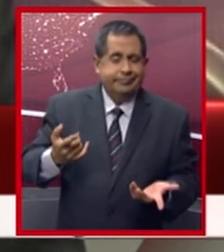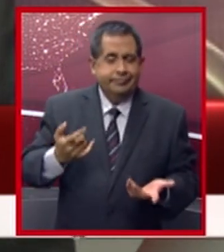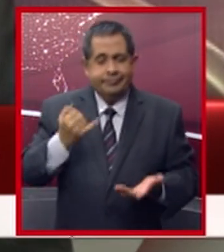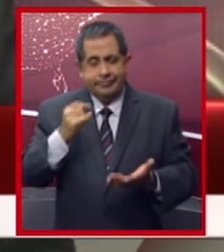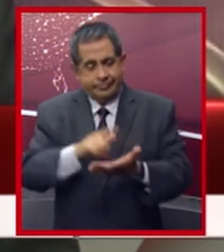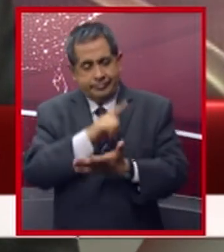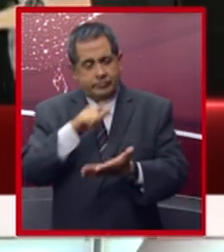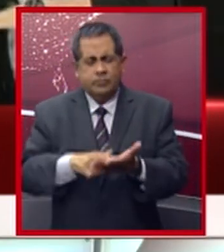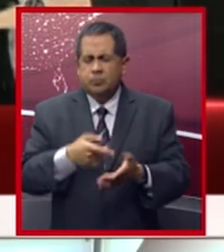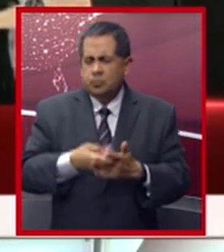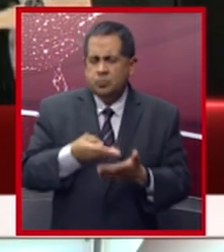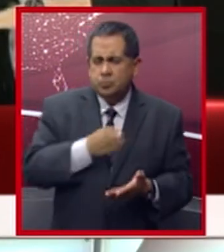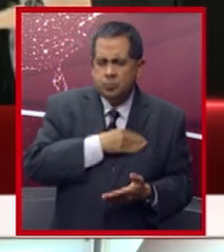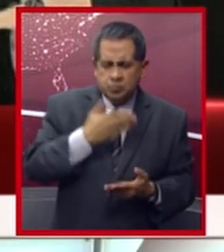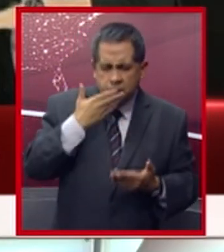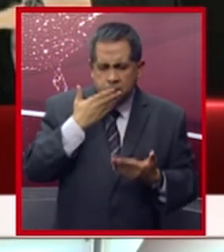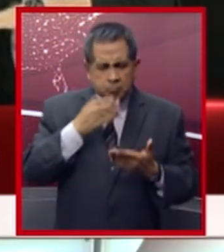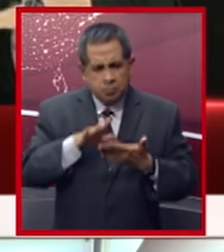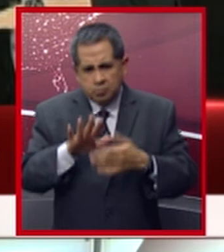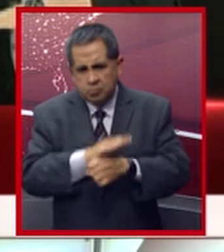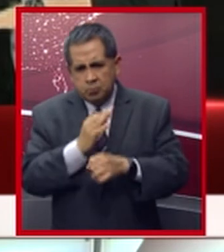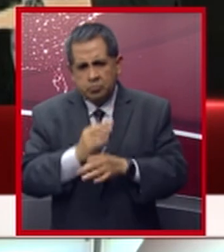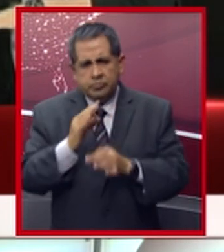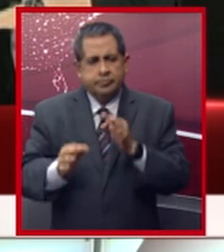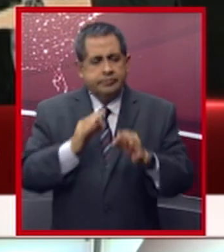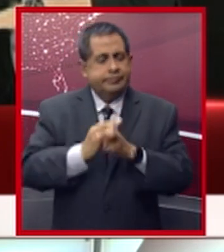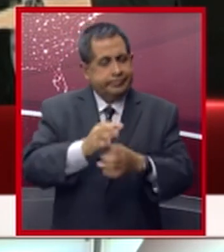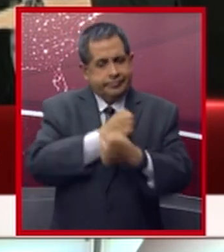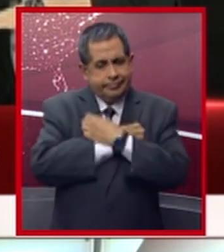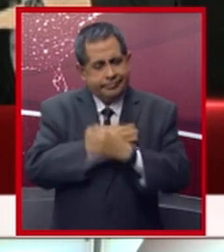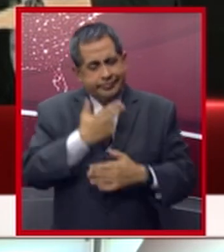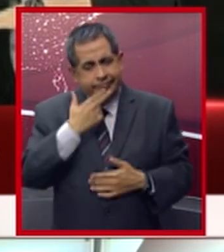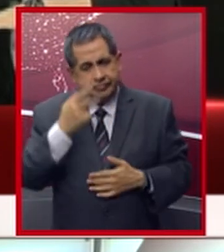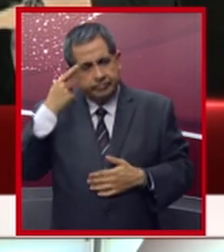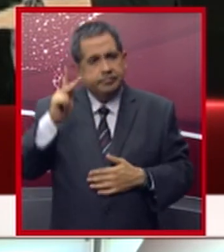ley muy noble, el tema educativo es noble, pero a veces